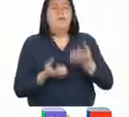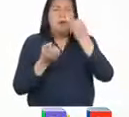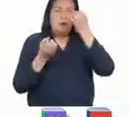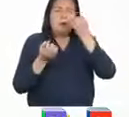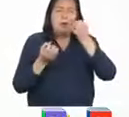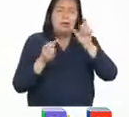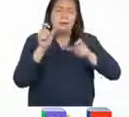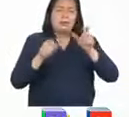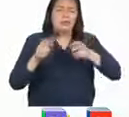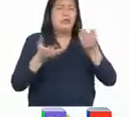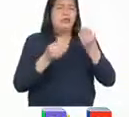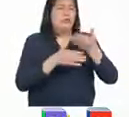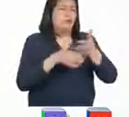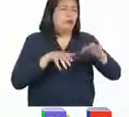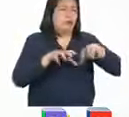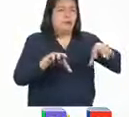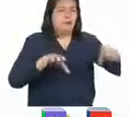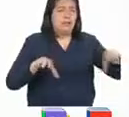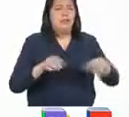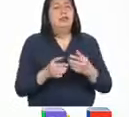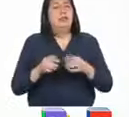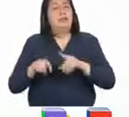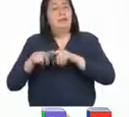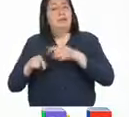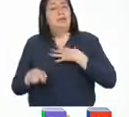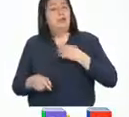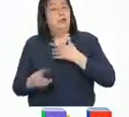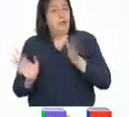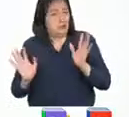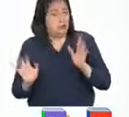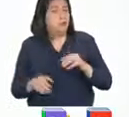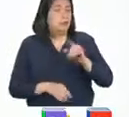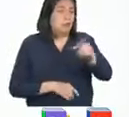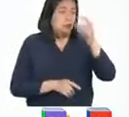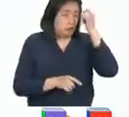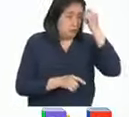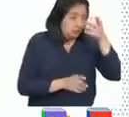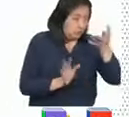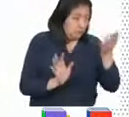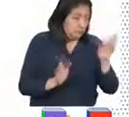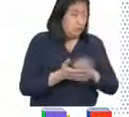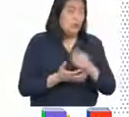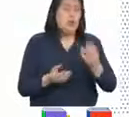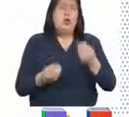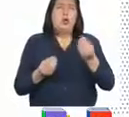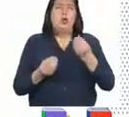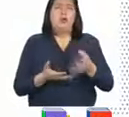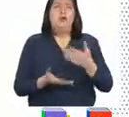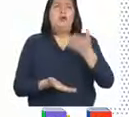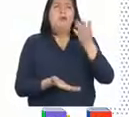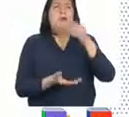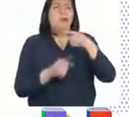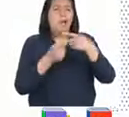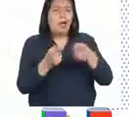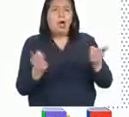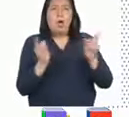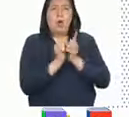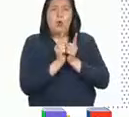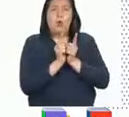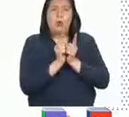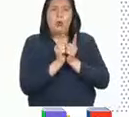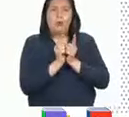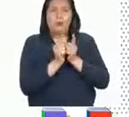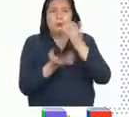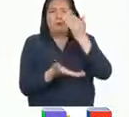la población. En este caso, según su edad. Para que me entiendas mejor, es como repartir una torta.